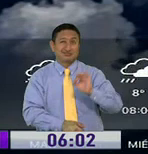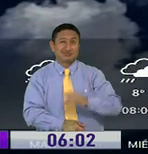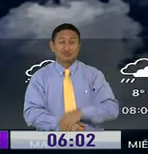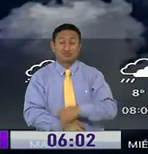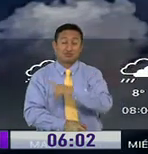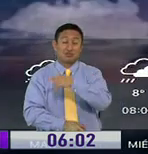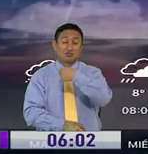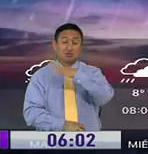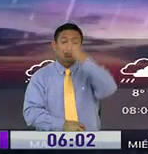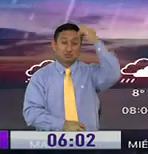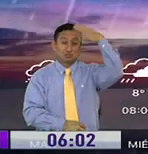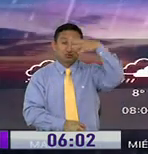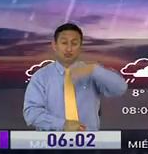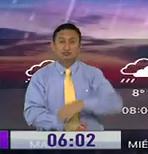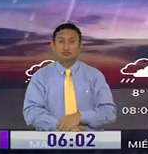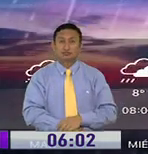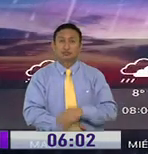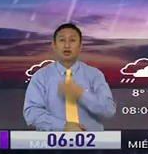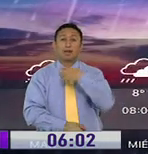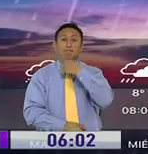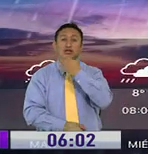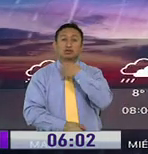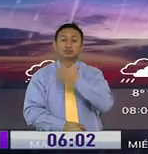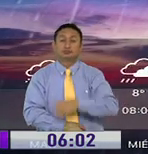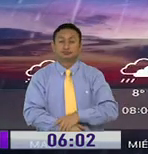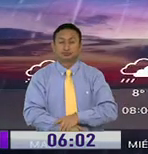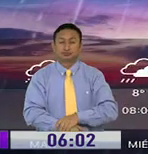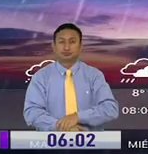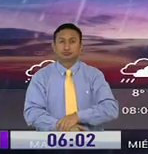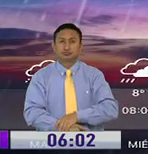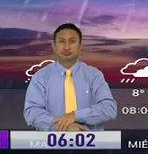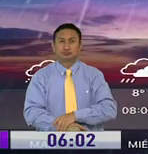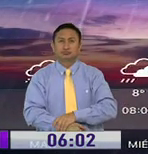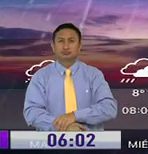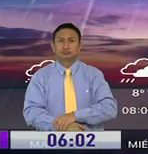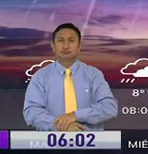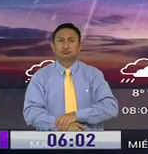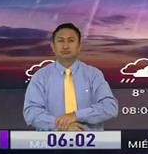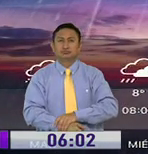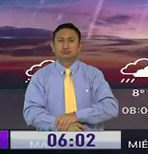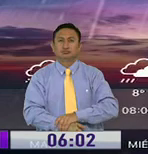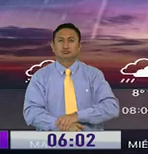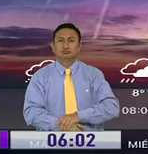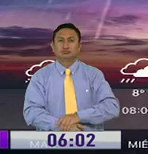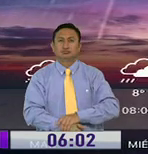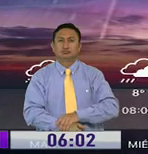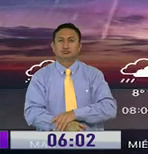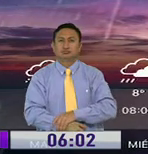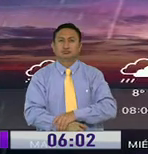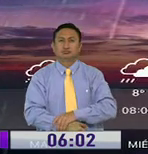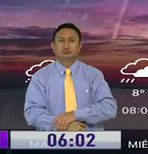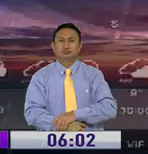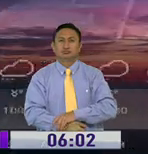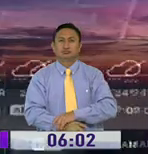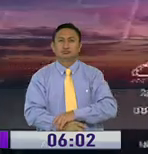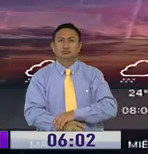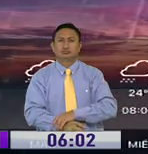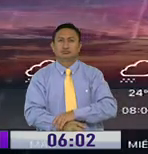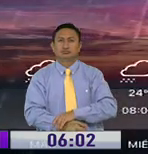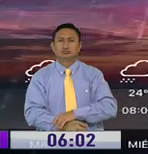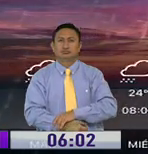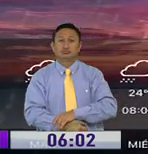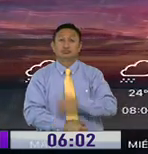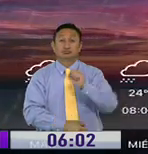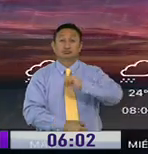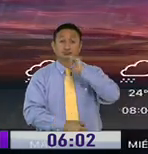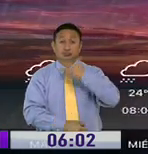estará brillando fuertemente. En Ambato, en el centro del país, se amanece con 7 grados centígrados, posibilidades de lluvia, el 72%, de hecho hay